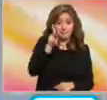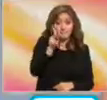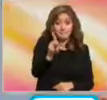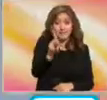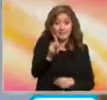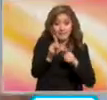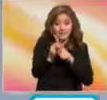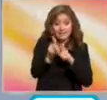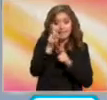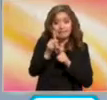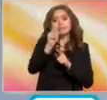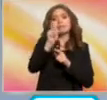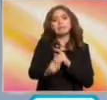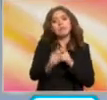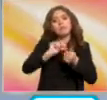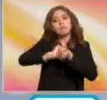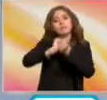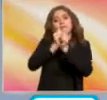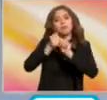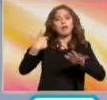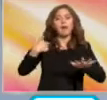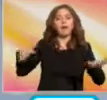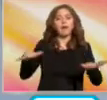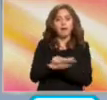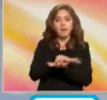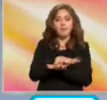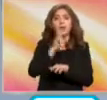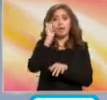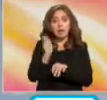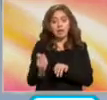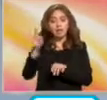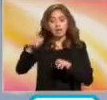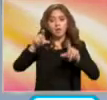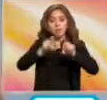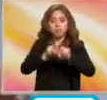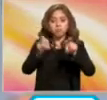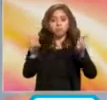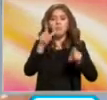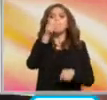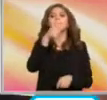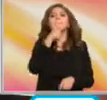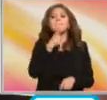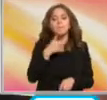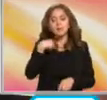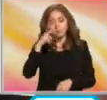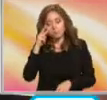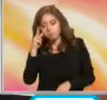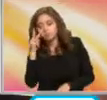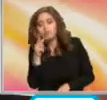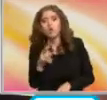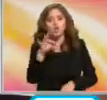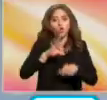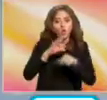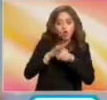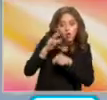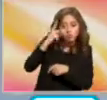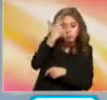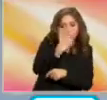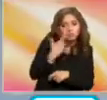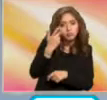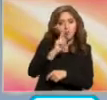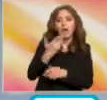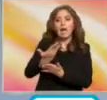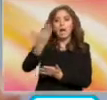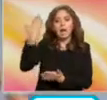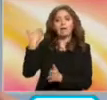cambio de etapa. Y no significa que le vayan a hacer una auscultación ginecológica como nos hacen a las adultas o a las Sí, personas sí. que ya hemos tenido